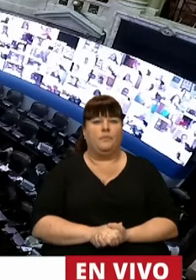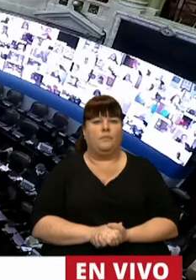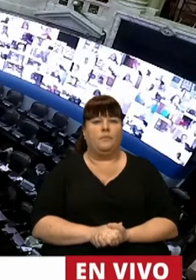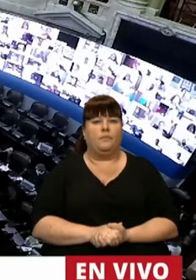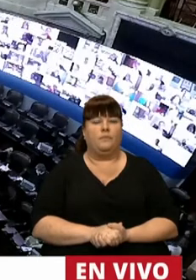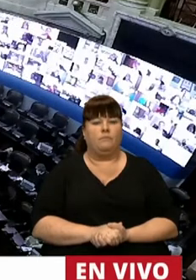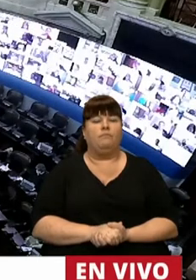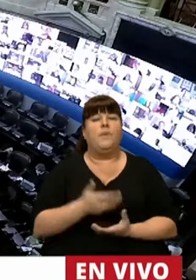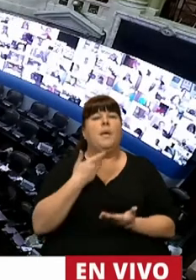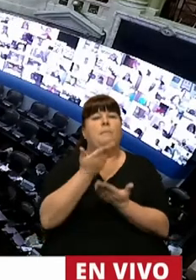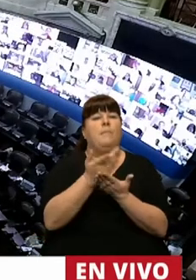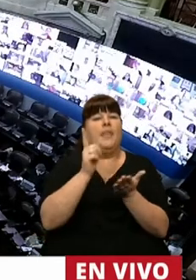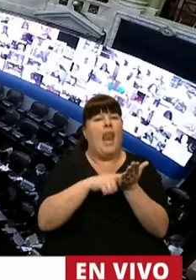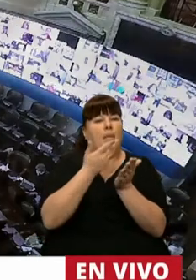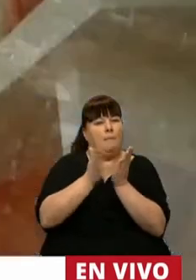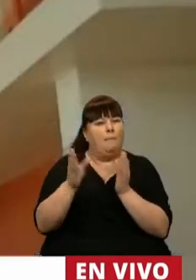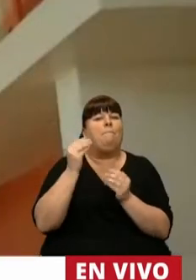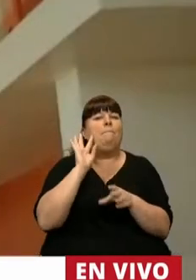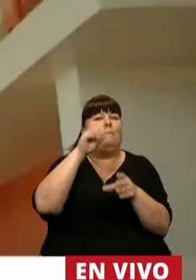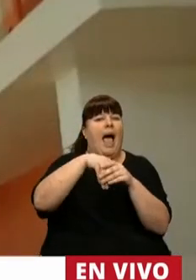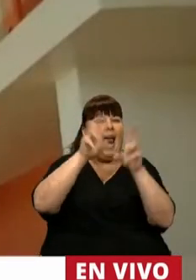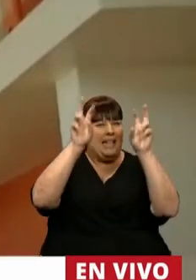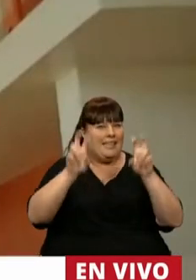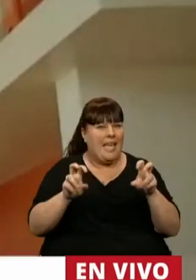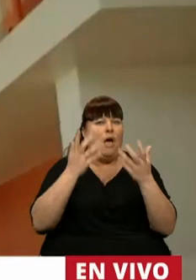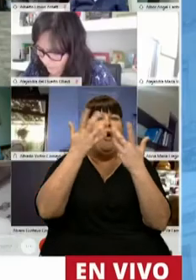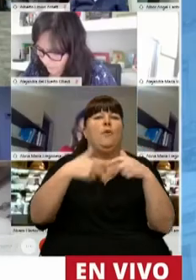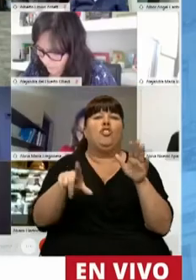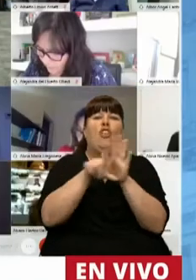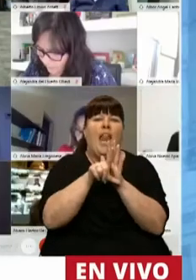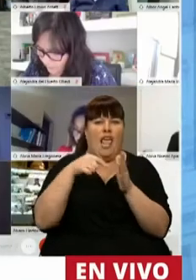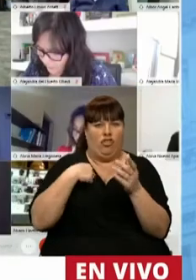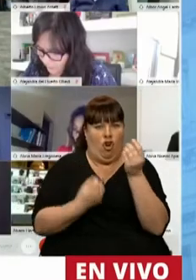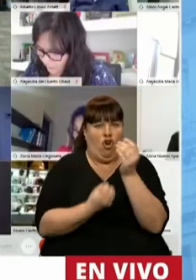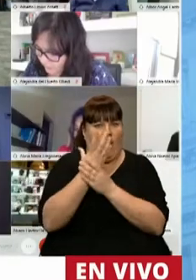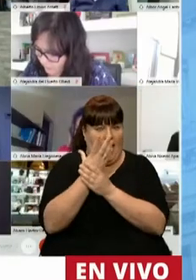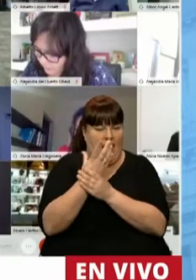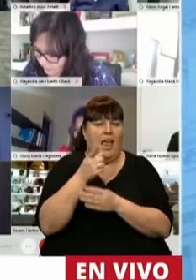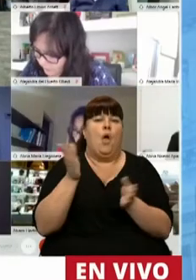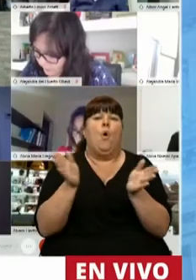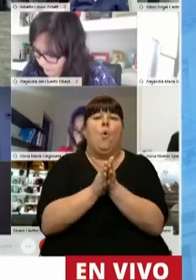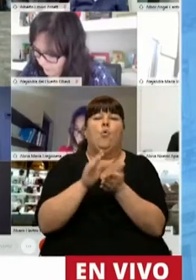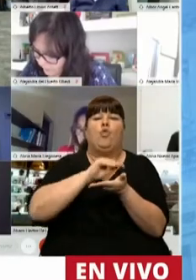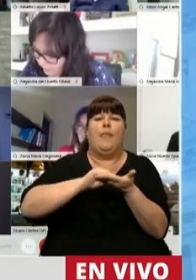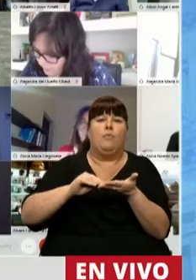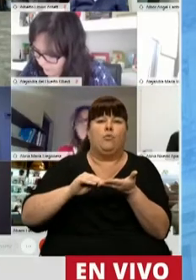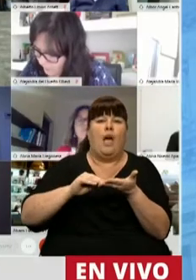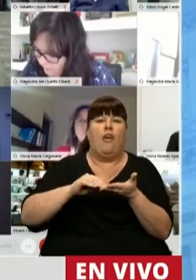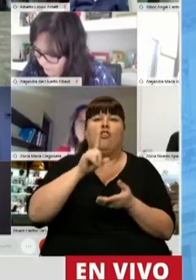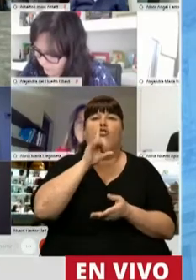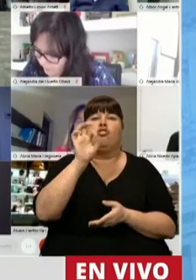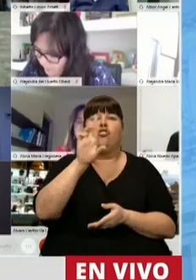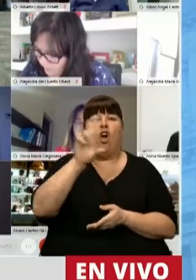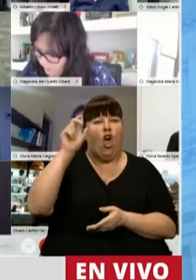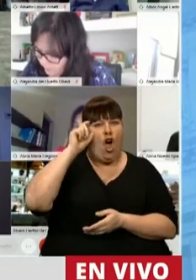Presidente, la moción de apartamiento del reglamento es para incluir en el temario un proyecto de ley de mi autoría que acompañó el diputado Ignacio